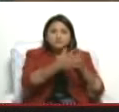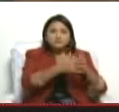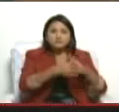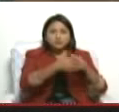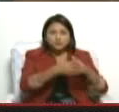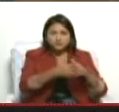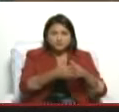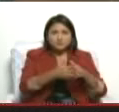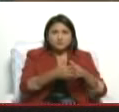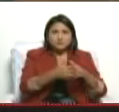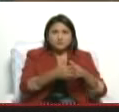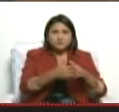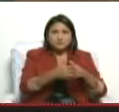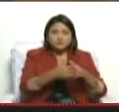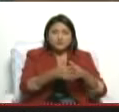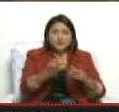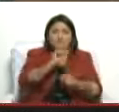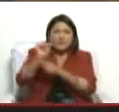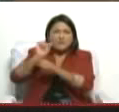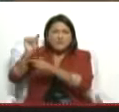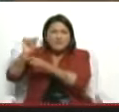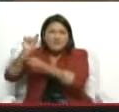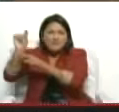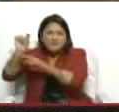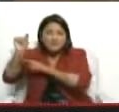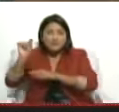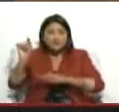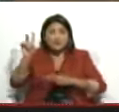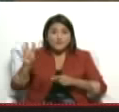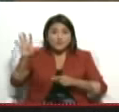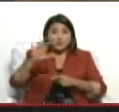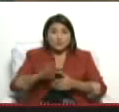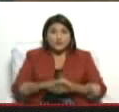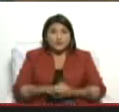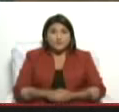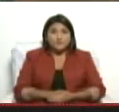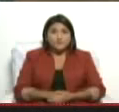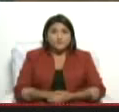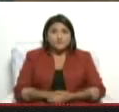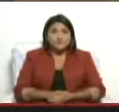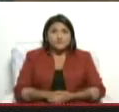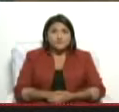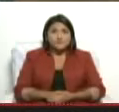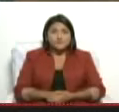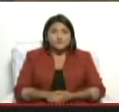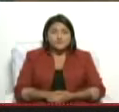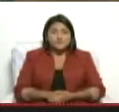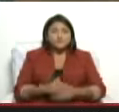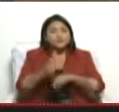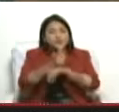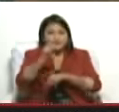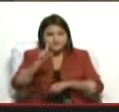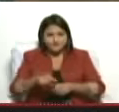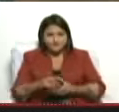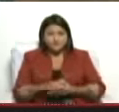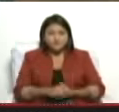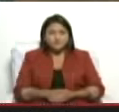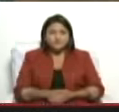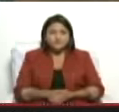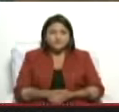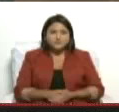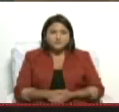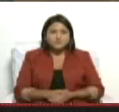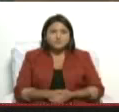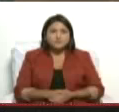lanzar cualquier cantidad de ofensas improperios ataque amenazas contra el estado venezolano contra